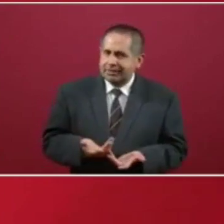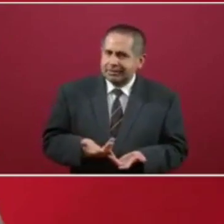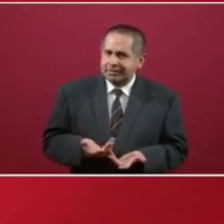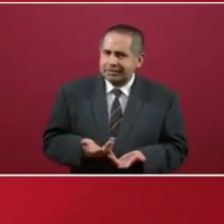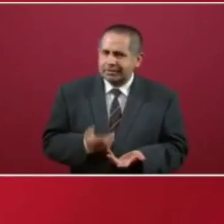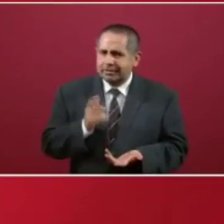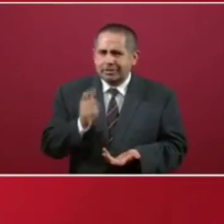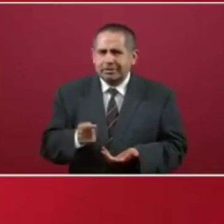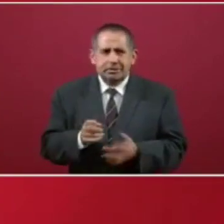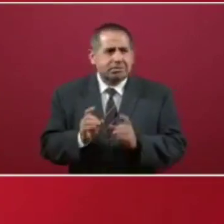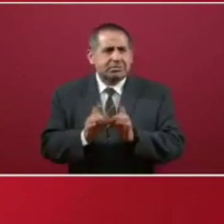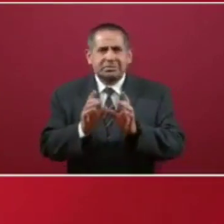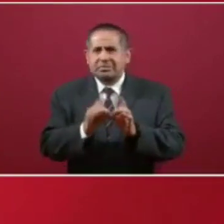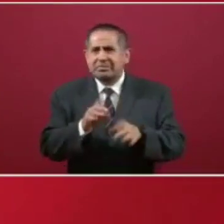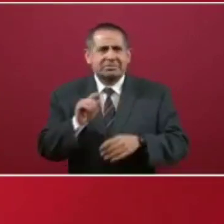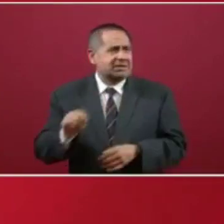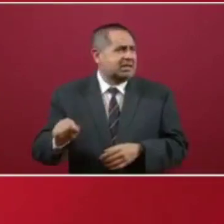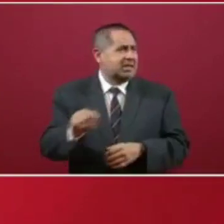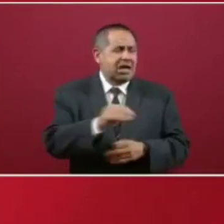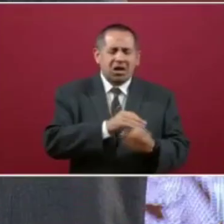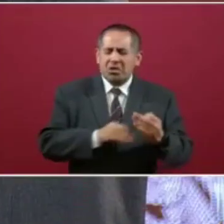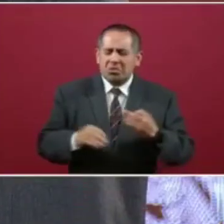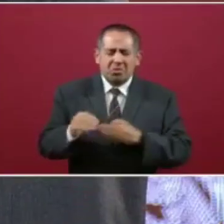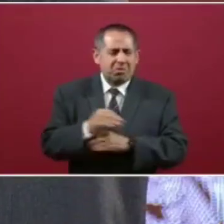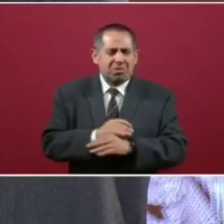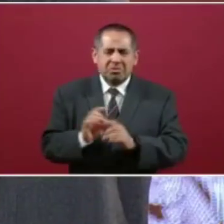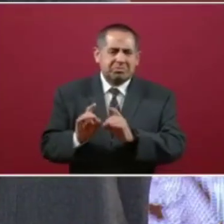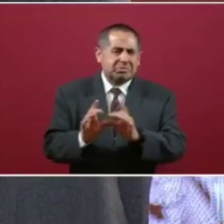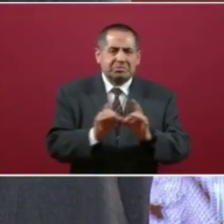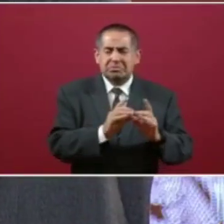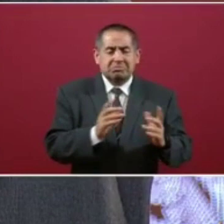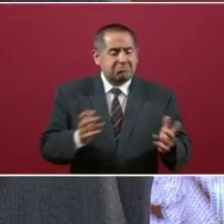pues suceden estas cosas,